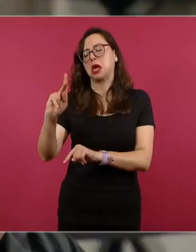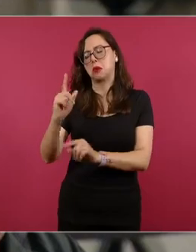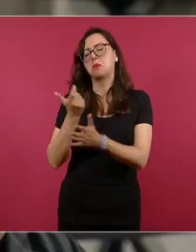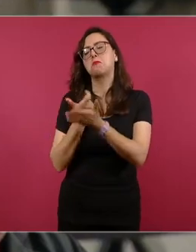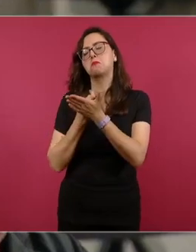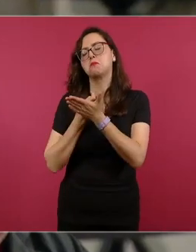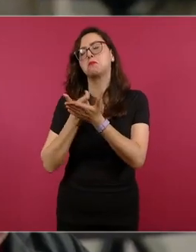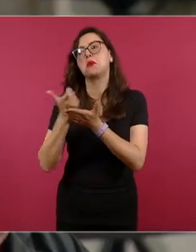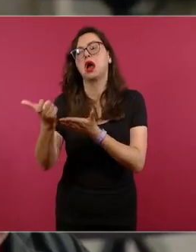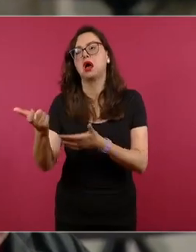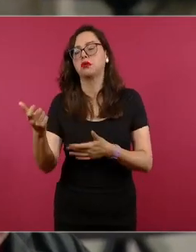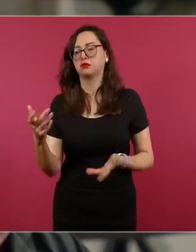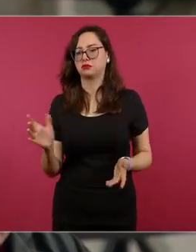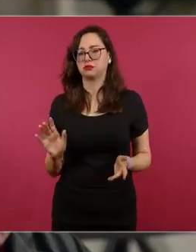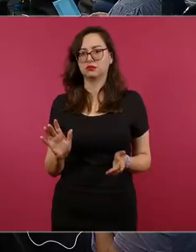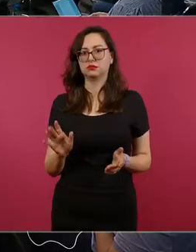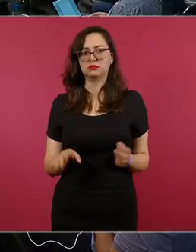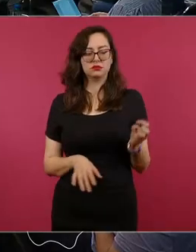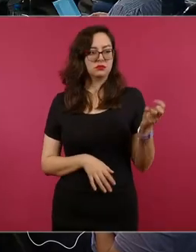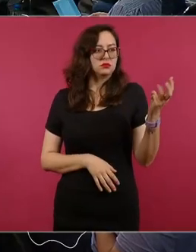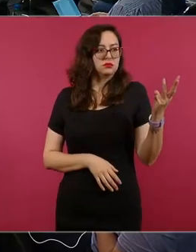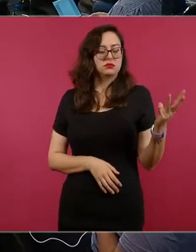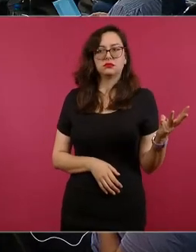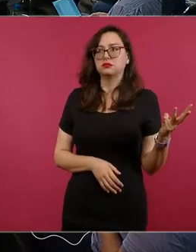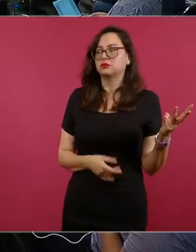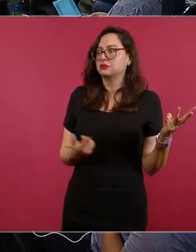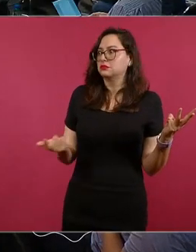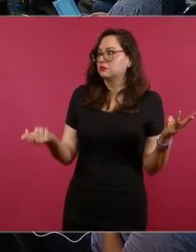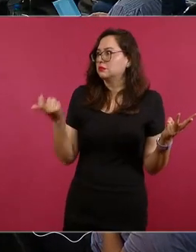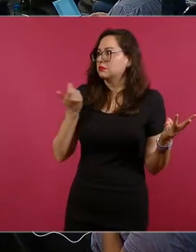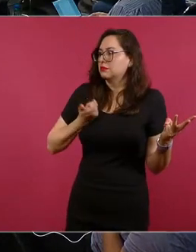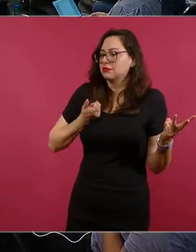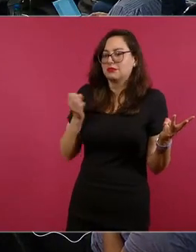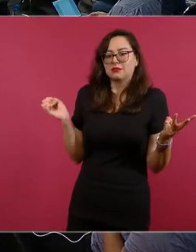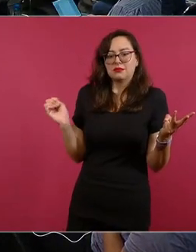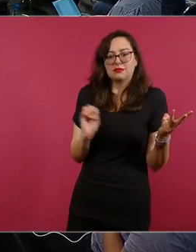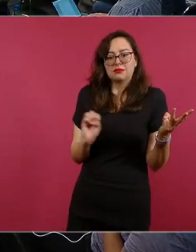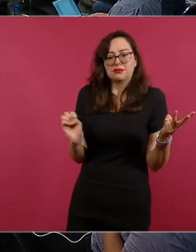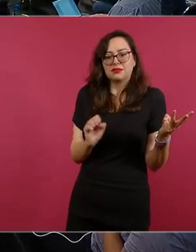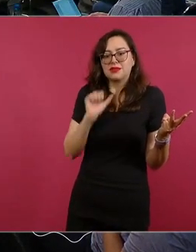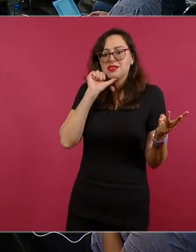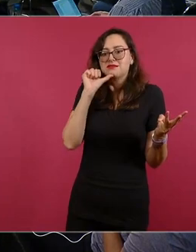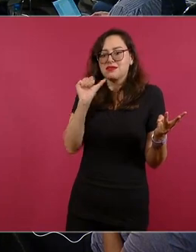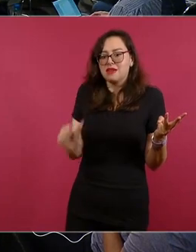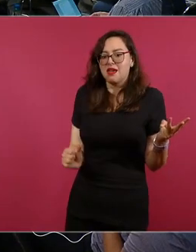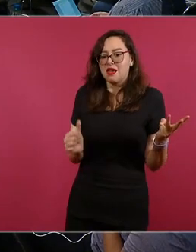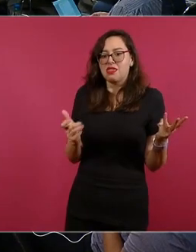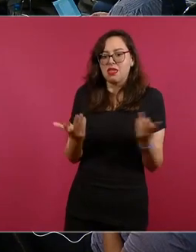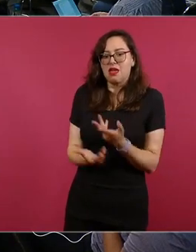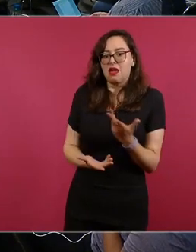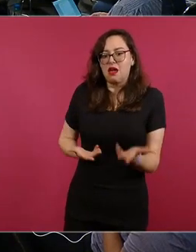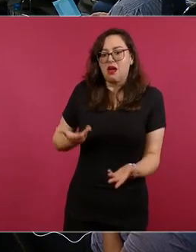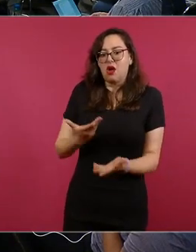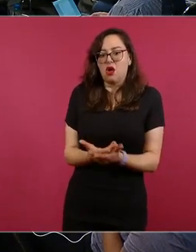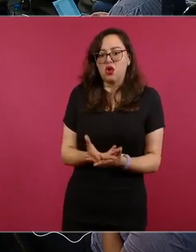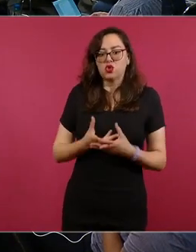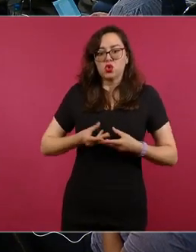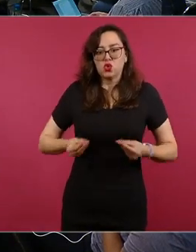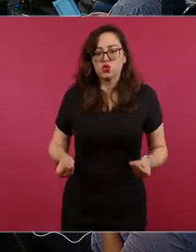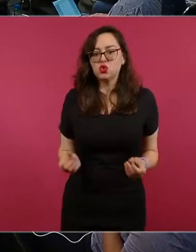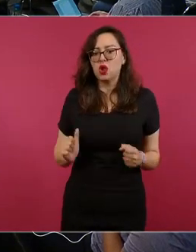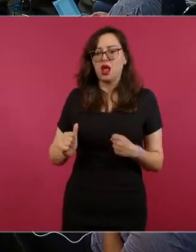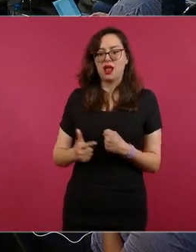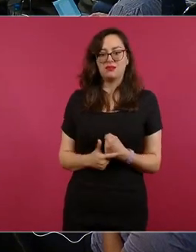En contraste, las señoras afectadas no han recibido ninguna atención ni propuesta de solución por parte de las autoridades municipales.